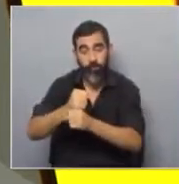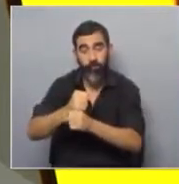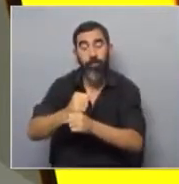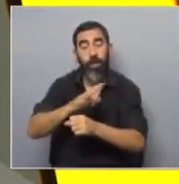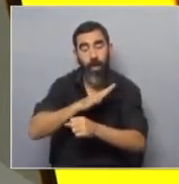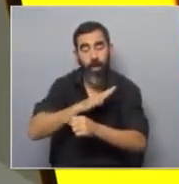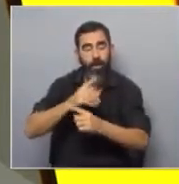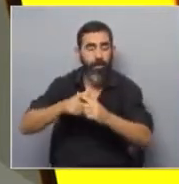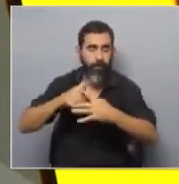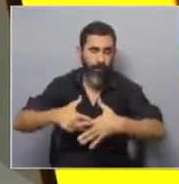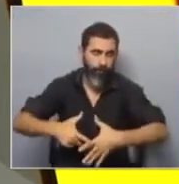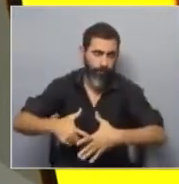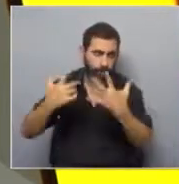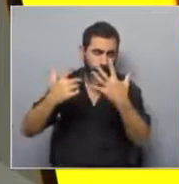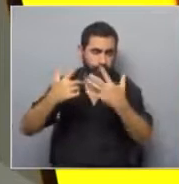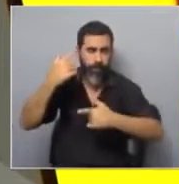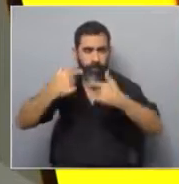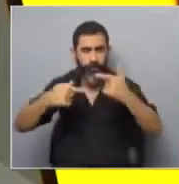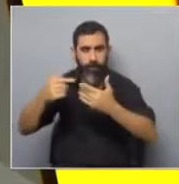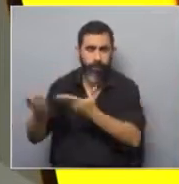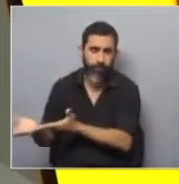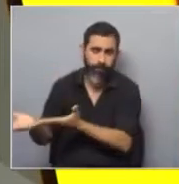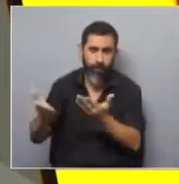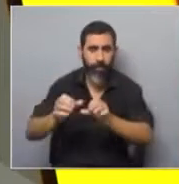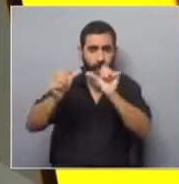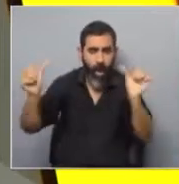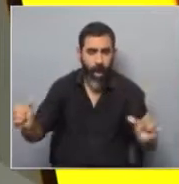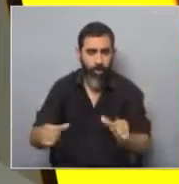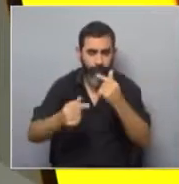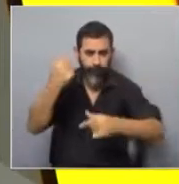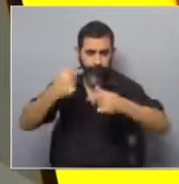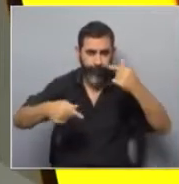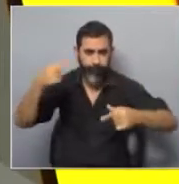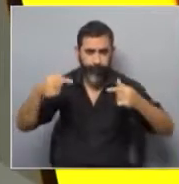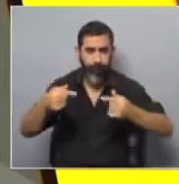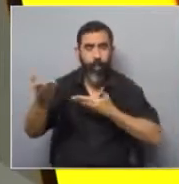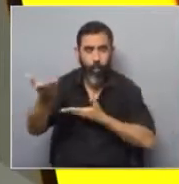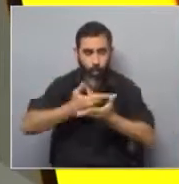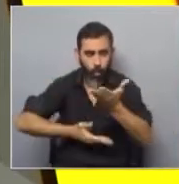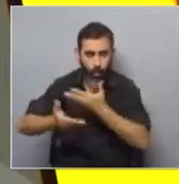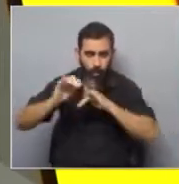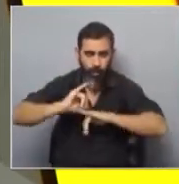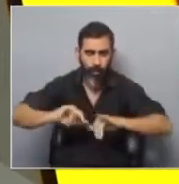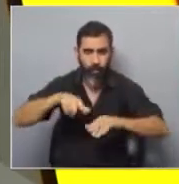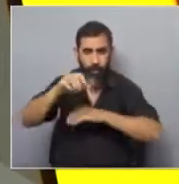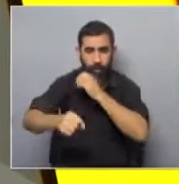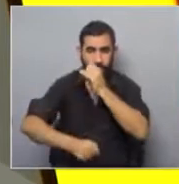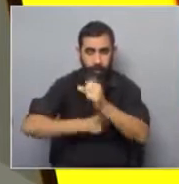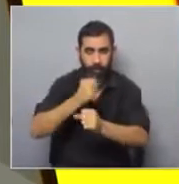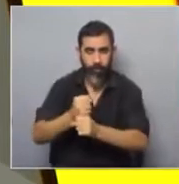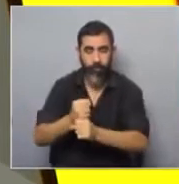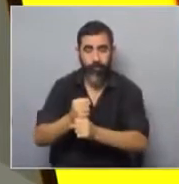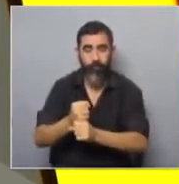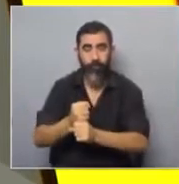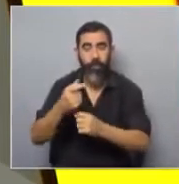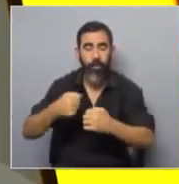de festejos, de invitaciones a actividades de todo tipo que vamos a ir compartiendo con ustedes a lo largo del año, porque todo esto se